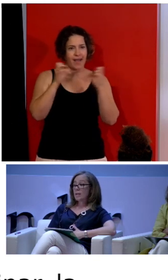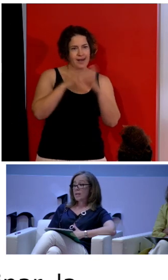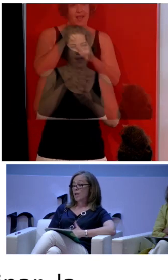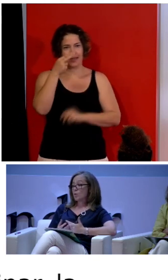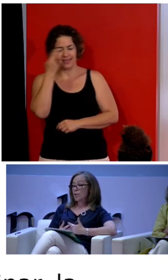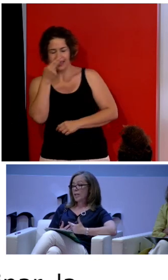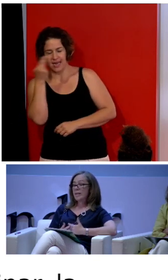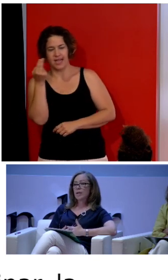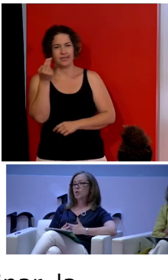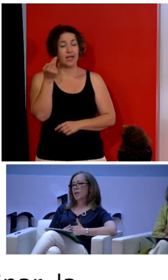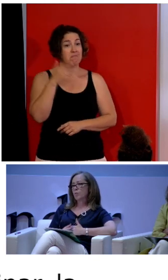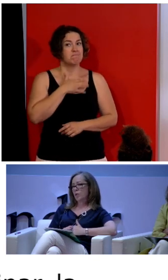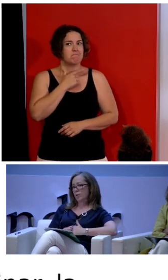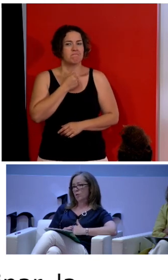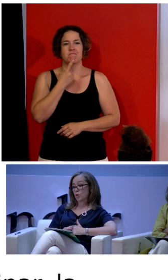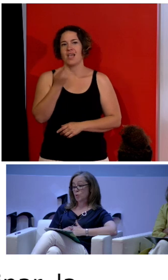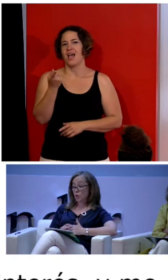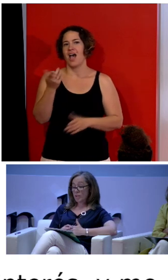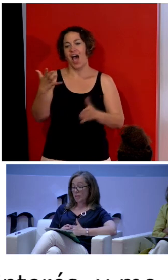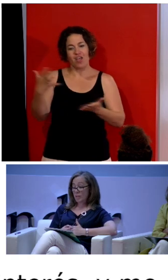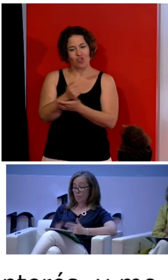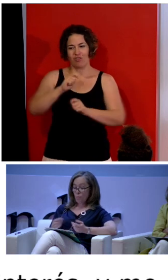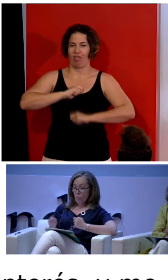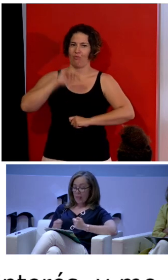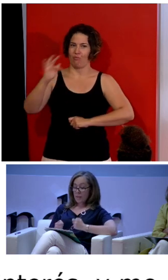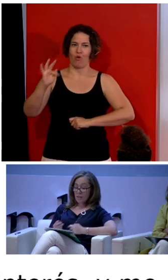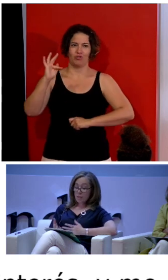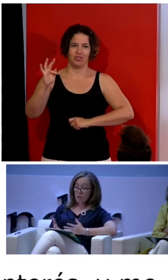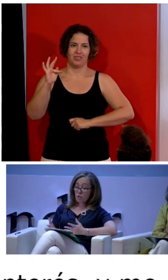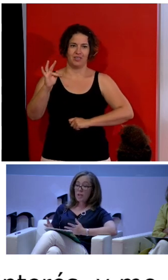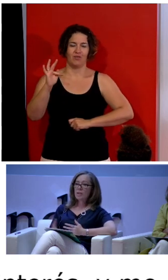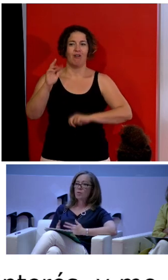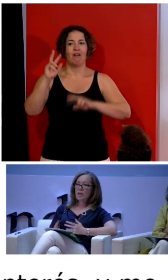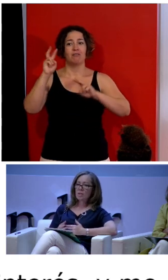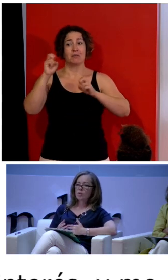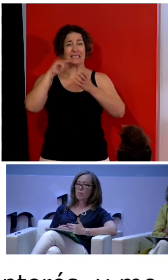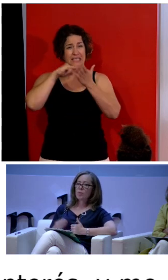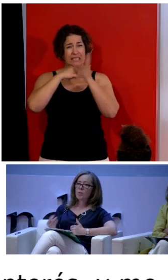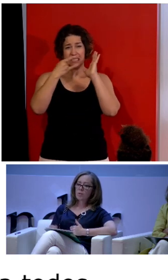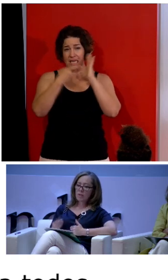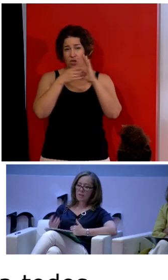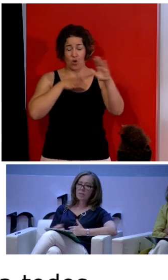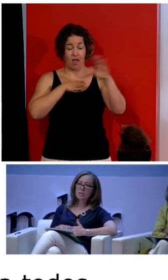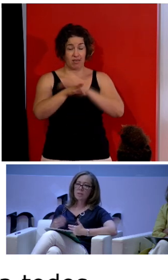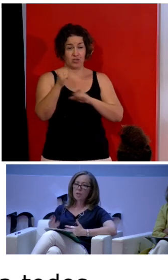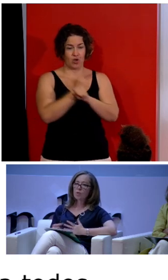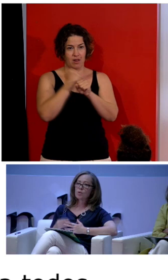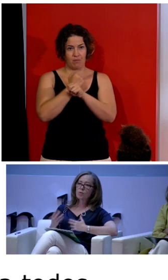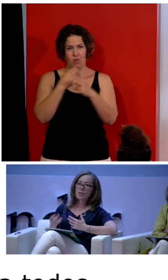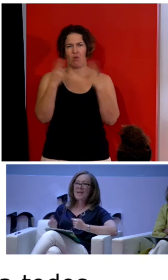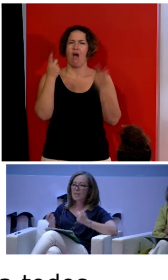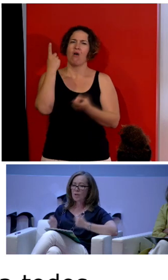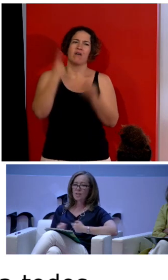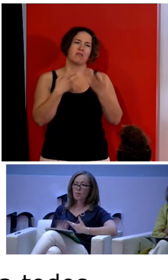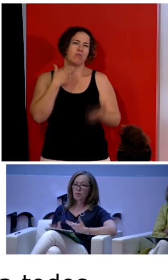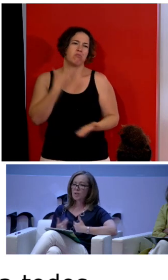y a mí me gustaría decir que nos ha reportado a todos mucho desde el aspecto técnico del acceso al empleo público, que a veces es tedioso.